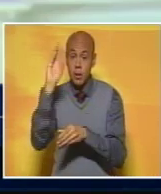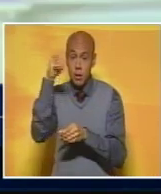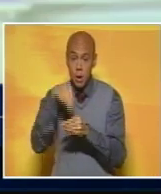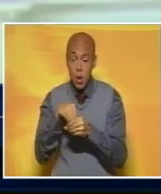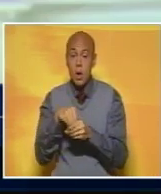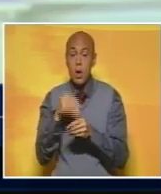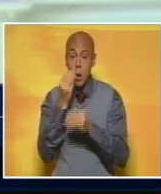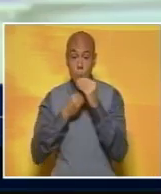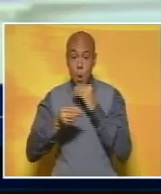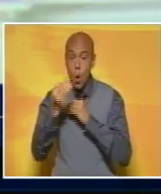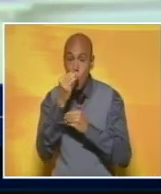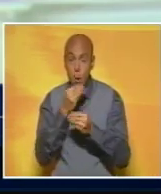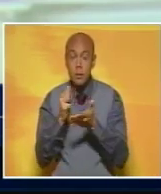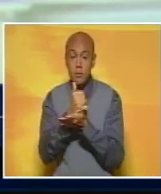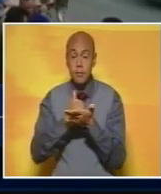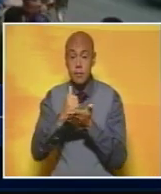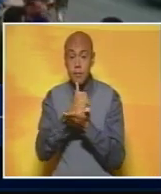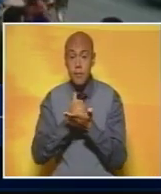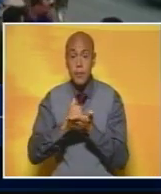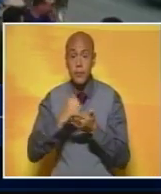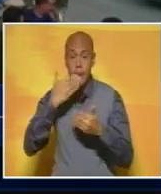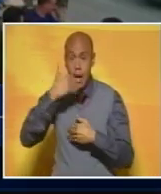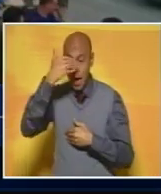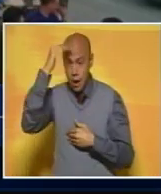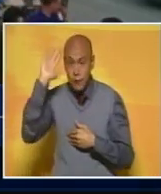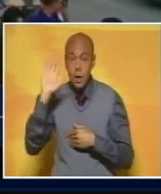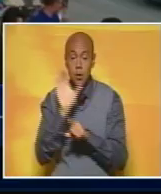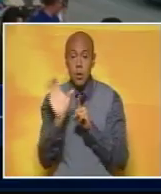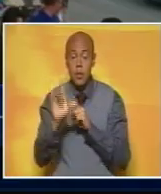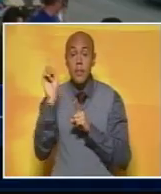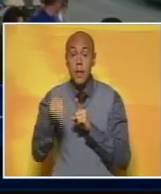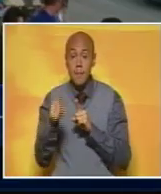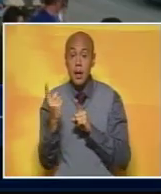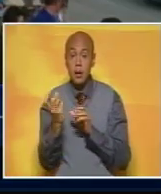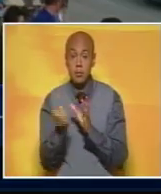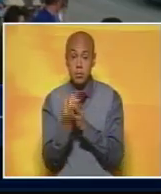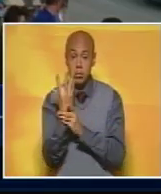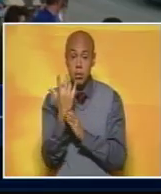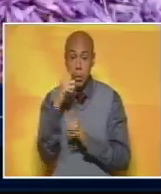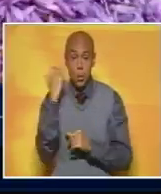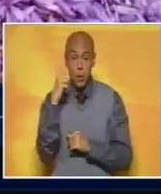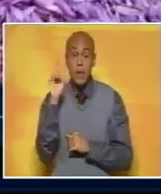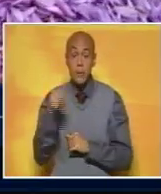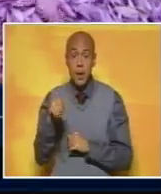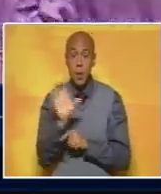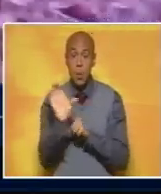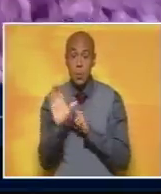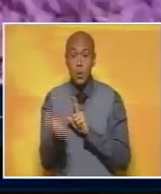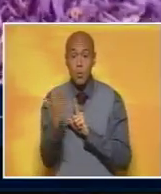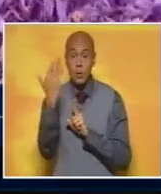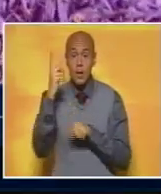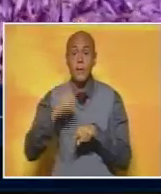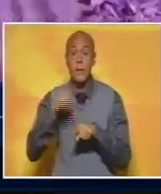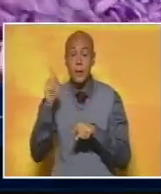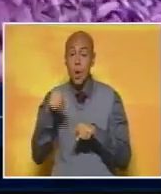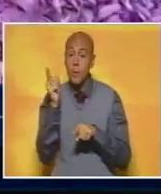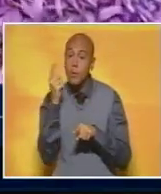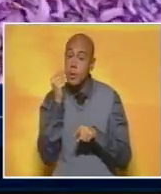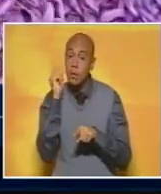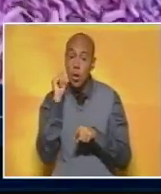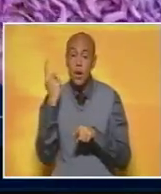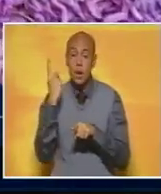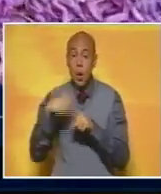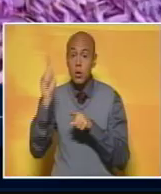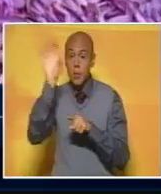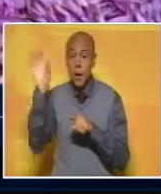de la medicina tradicional persas. El azafrán también es importante en otras culturas. Los exportadores dicen que las